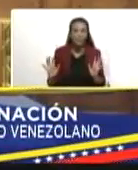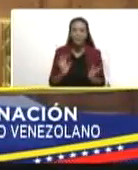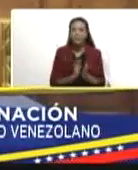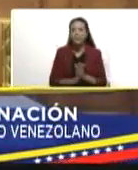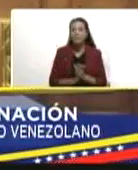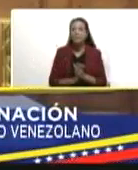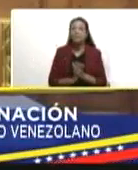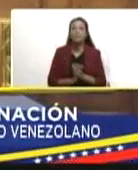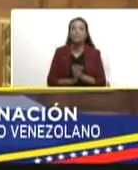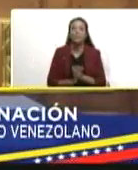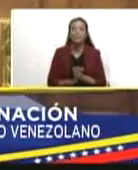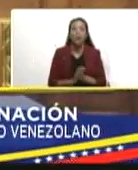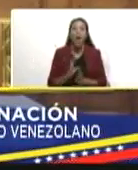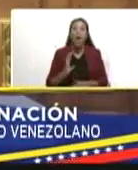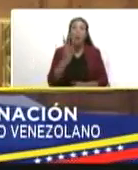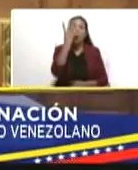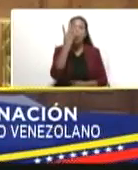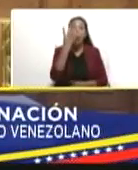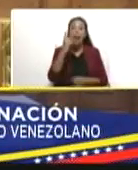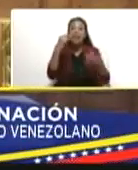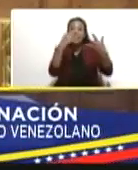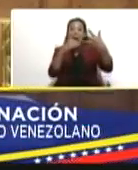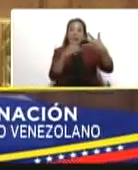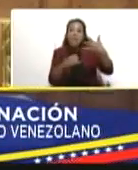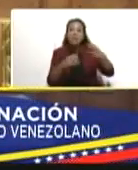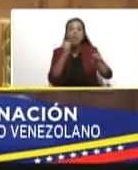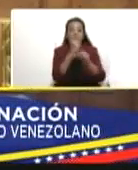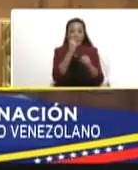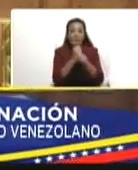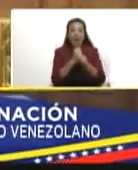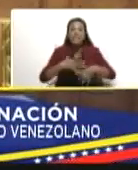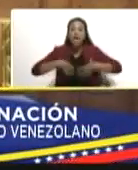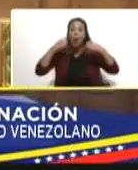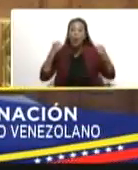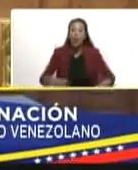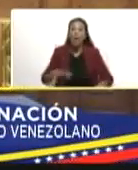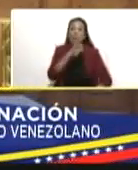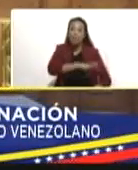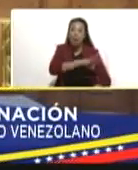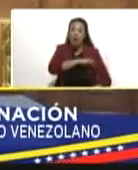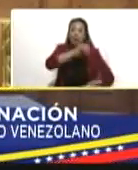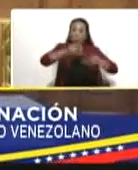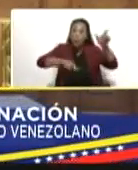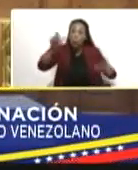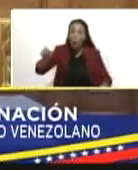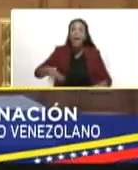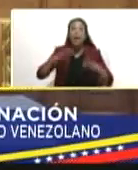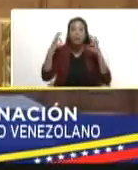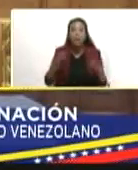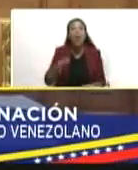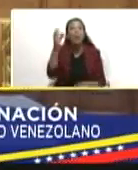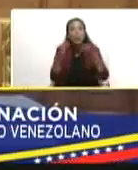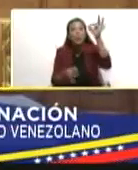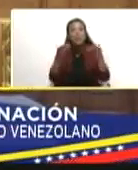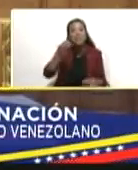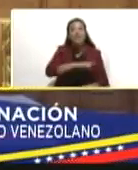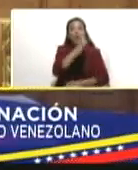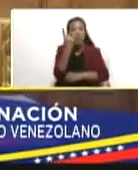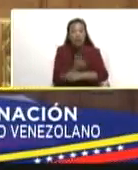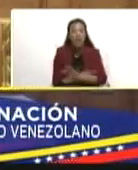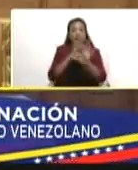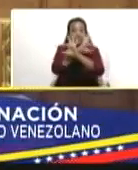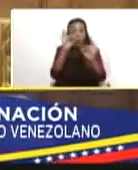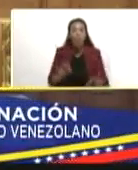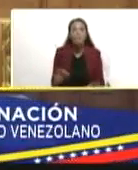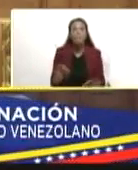bueno cuarta línea de trabajo consistió en consolidar la seguridad integral de la nación y garantizar la justicia fortaleciendo la